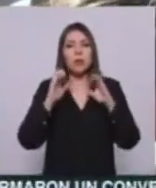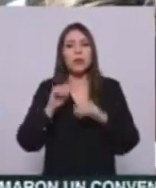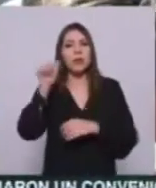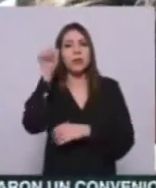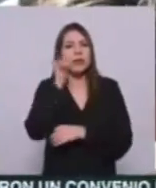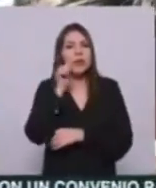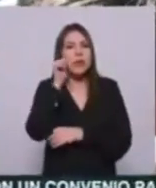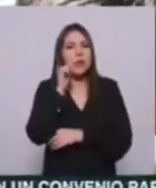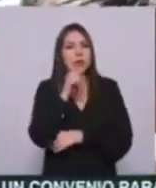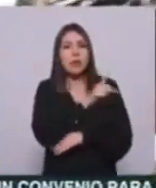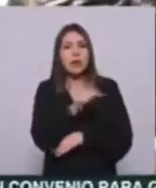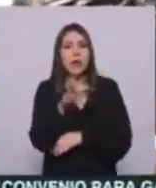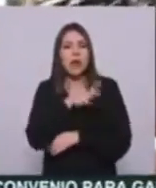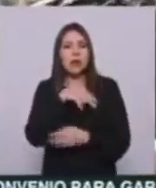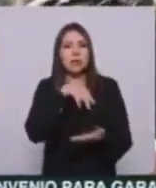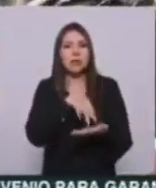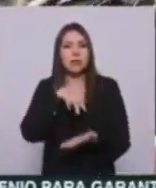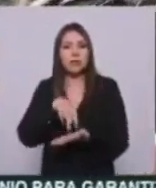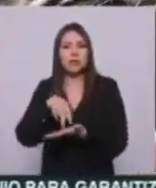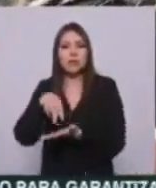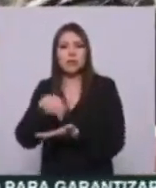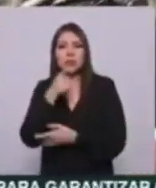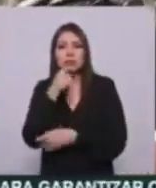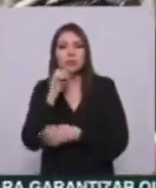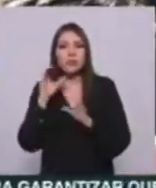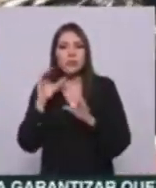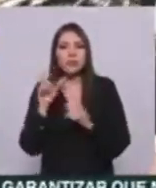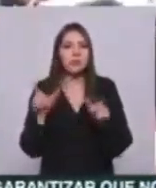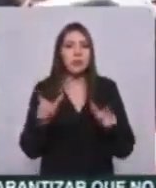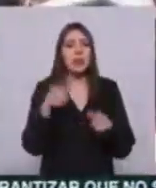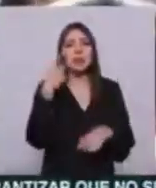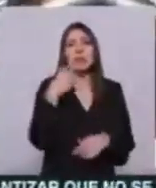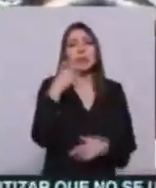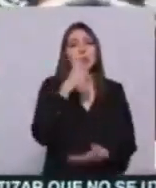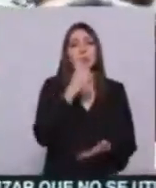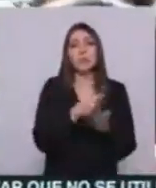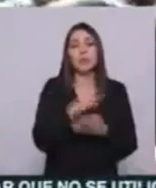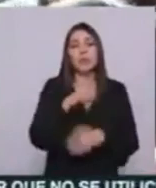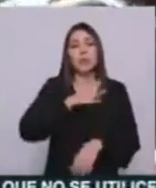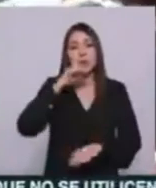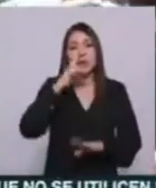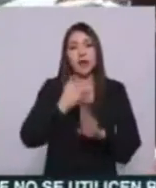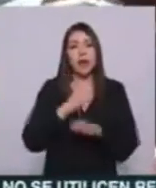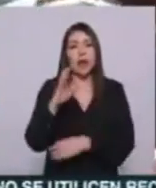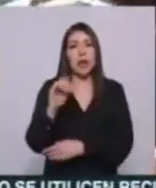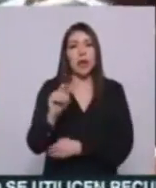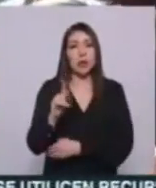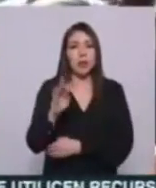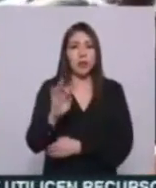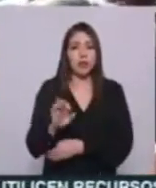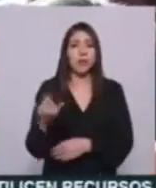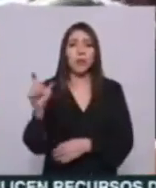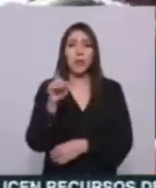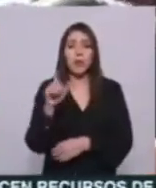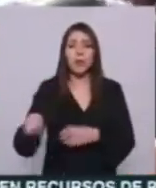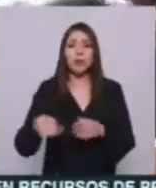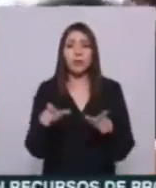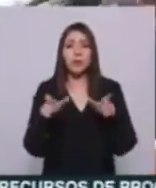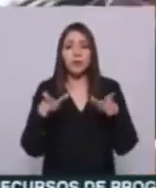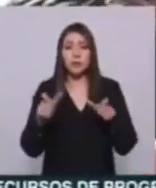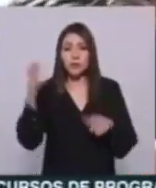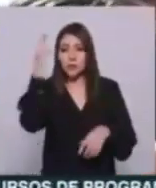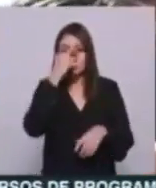existe por ahí vigilancia, pero hasta el momento es la función que tiene CAPUFE, ¿no? Al momento de resguardarlas lo que se hace